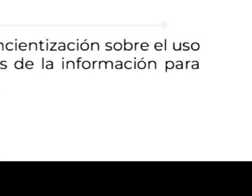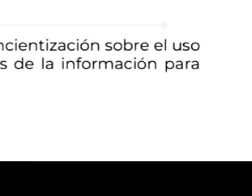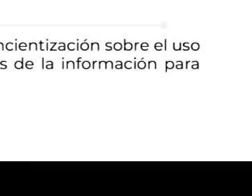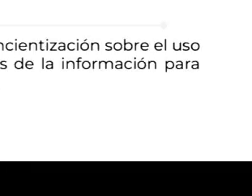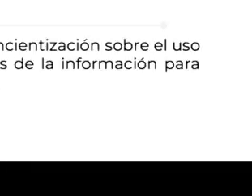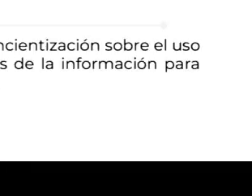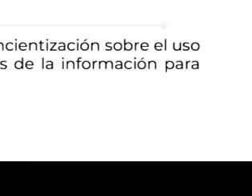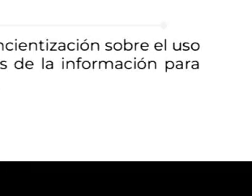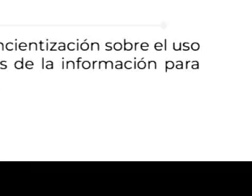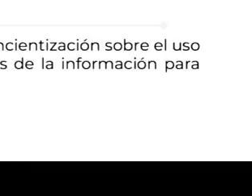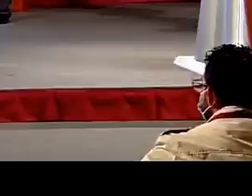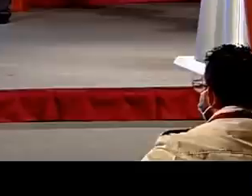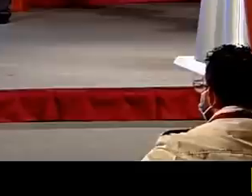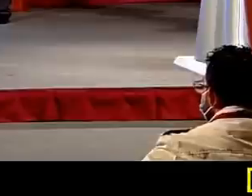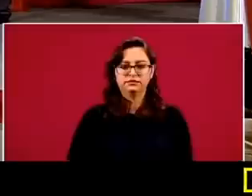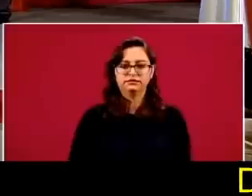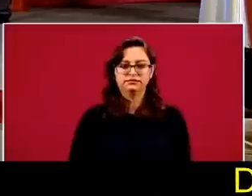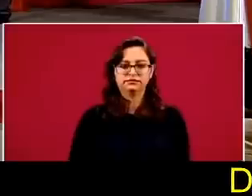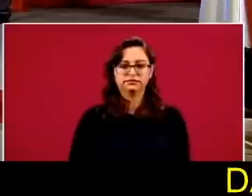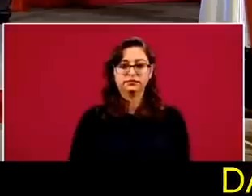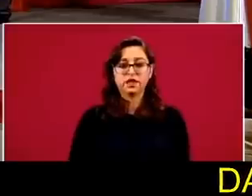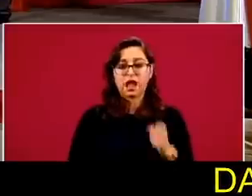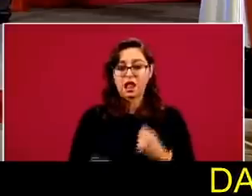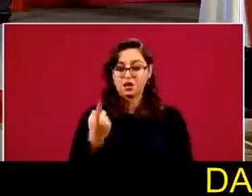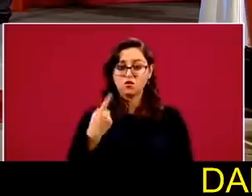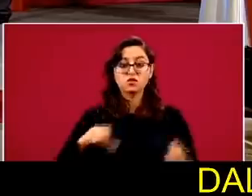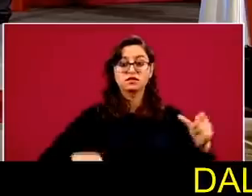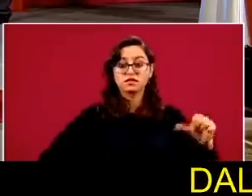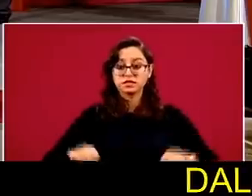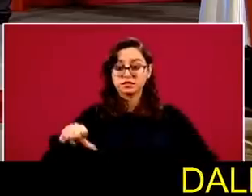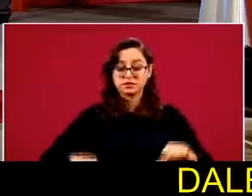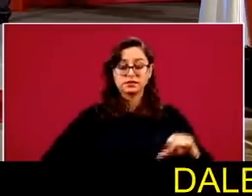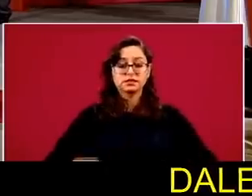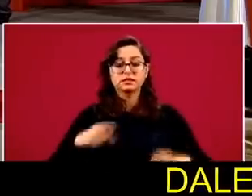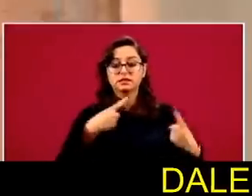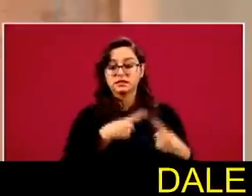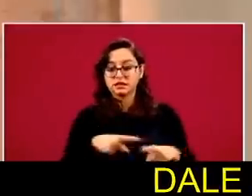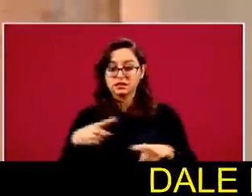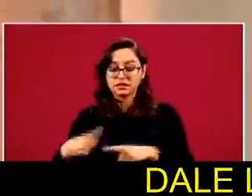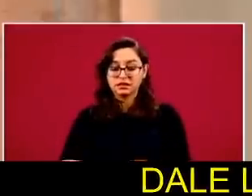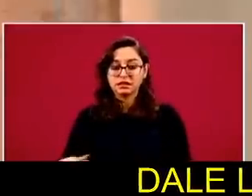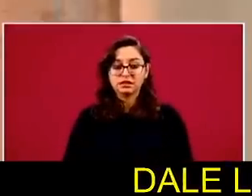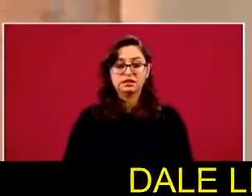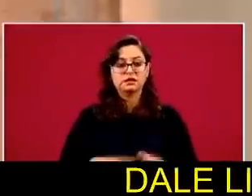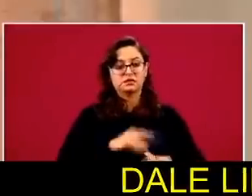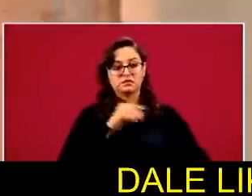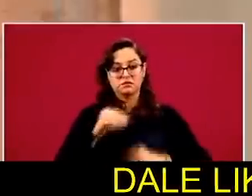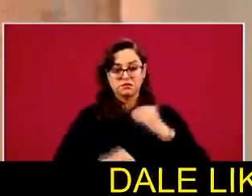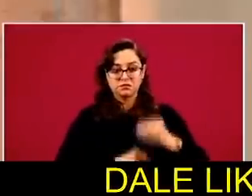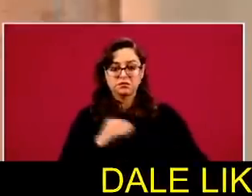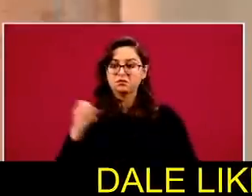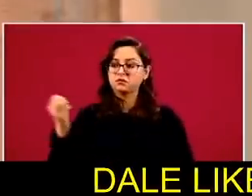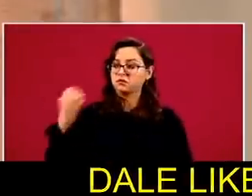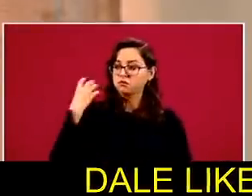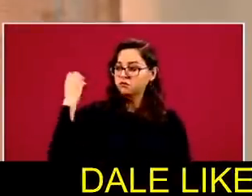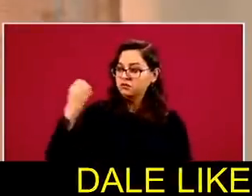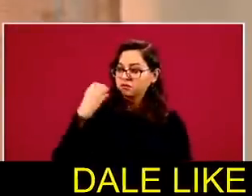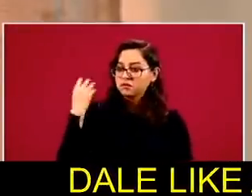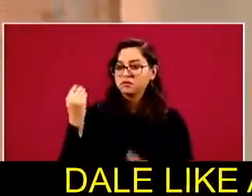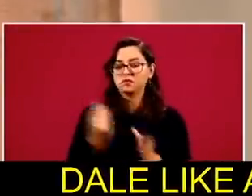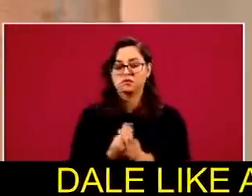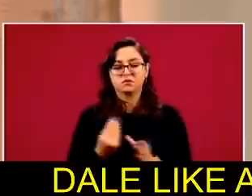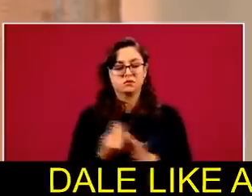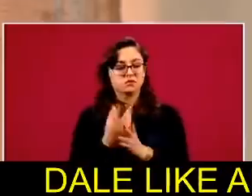y adolescentes algunas actividades realizadas paneles de discusión webinars y talleres de formación